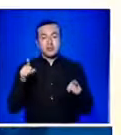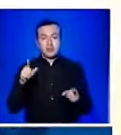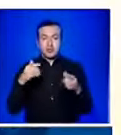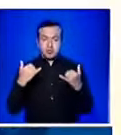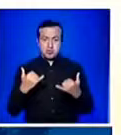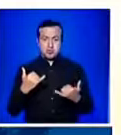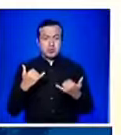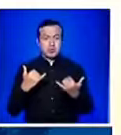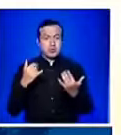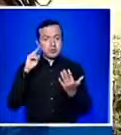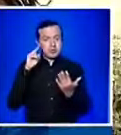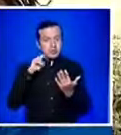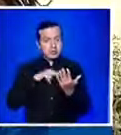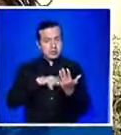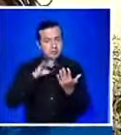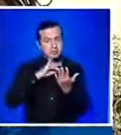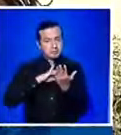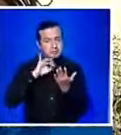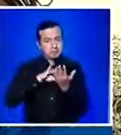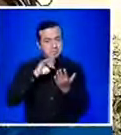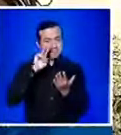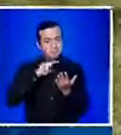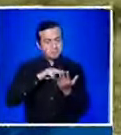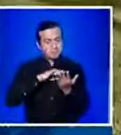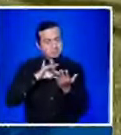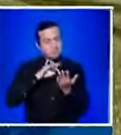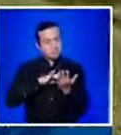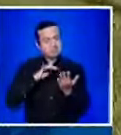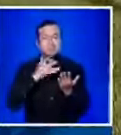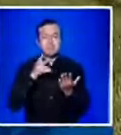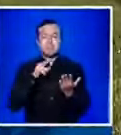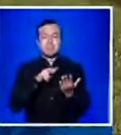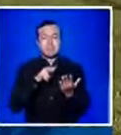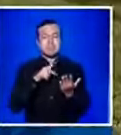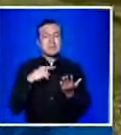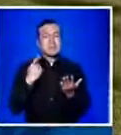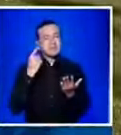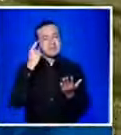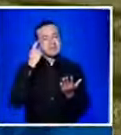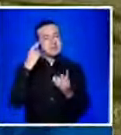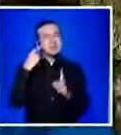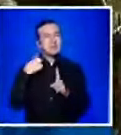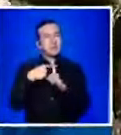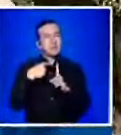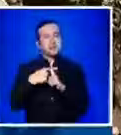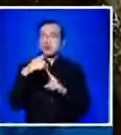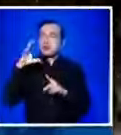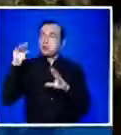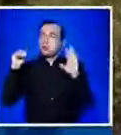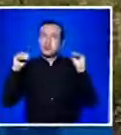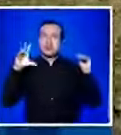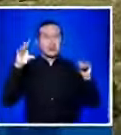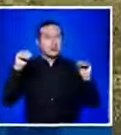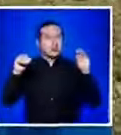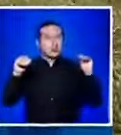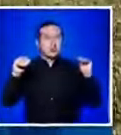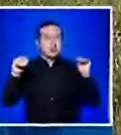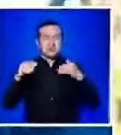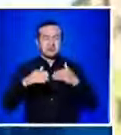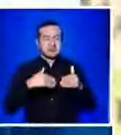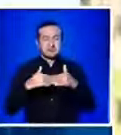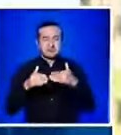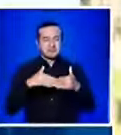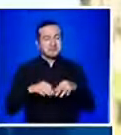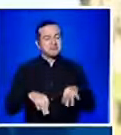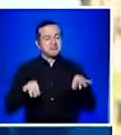horas leyendo un libro digital al aire libre. Ellos han decidido verle el lado positivo, la luz al final del túnel.